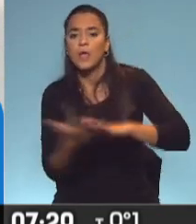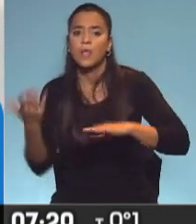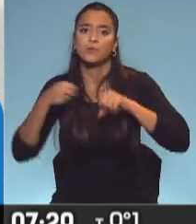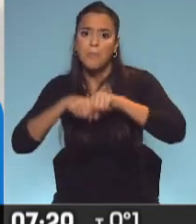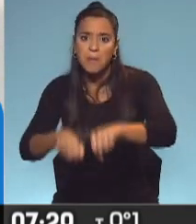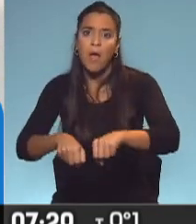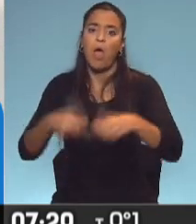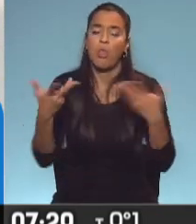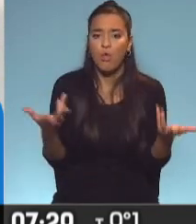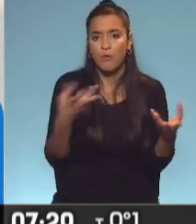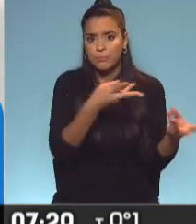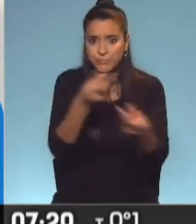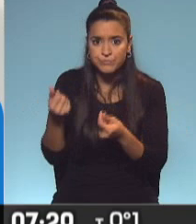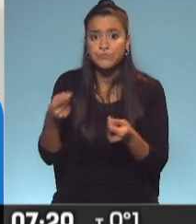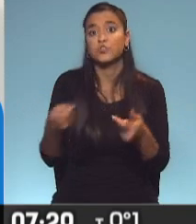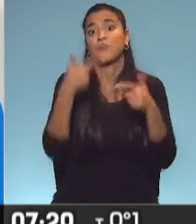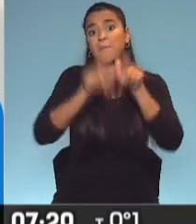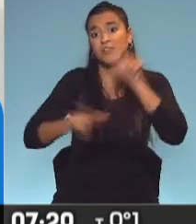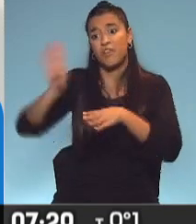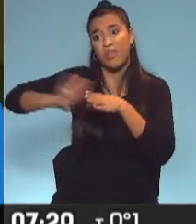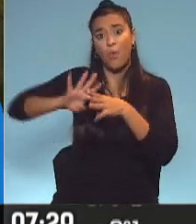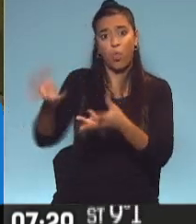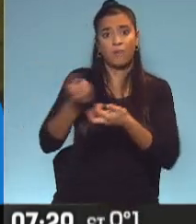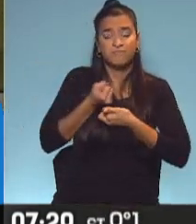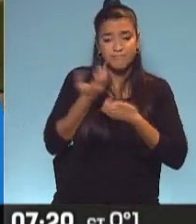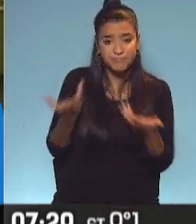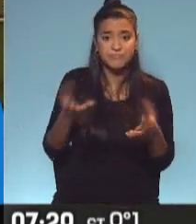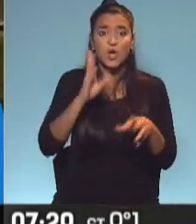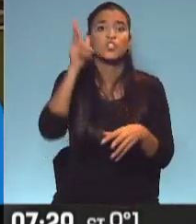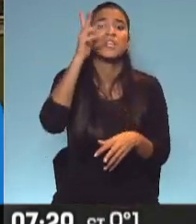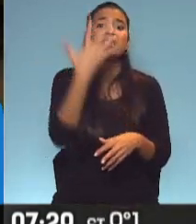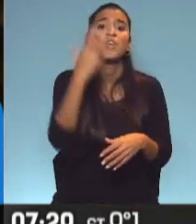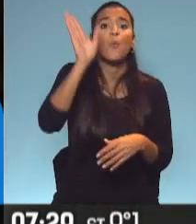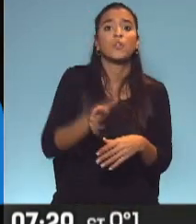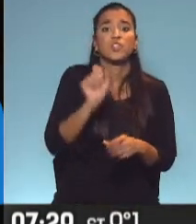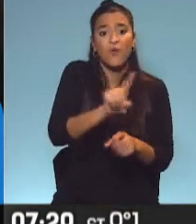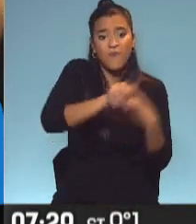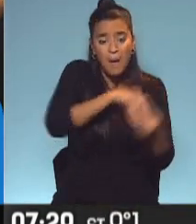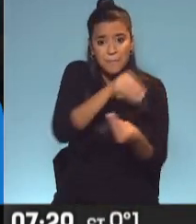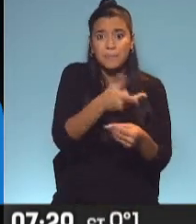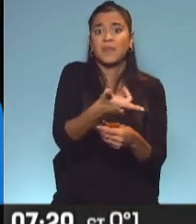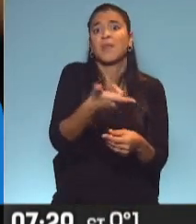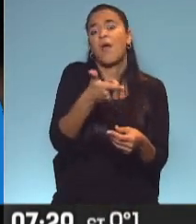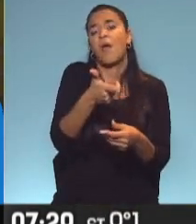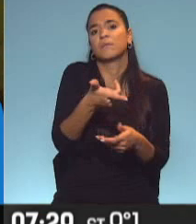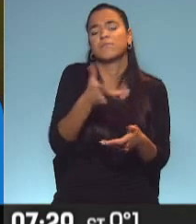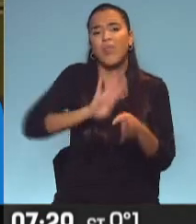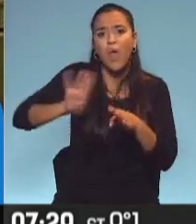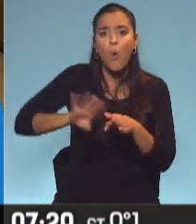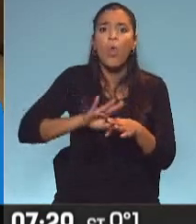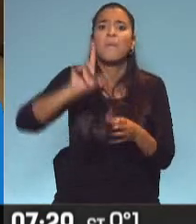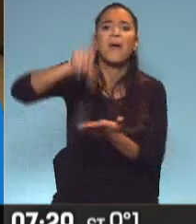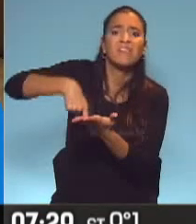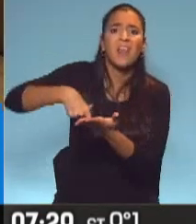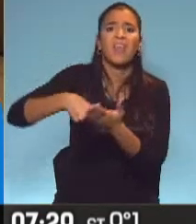almacén, gran parte de los argentinos se endeudan. El 85% de las familias está endeudada. El de clase media paga el mínimo con tarjeta y patea para adelante, y